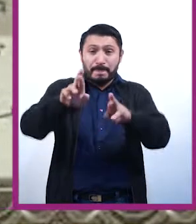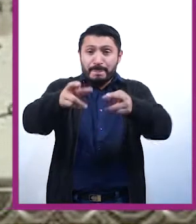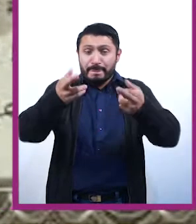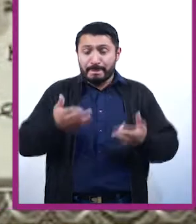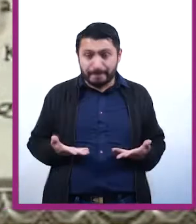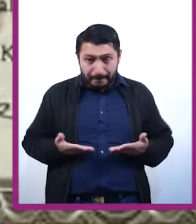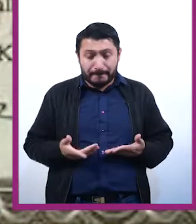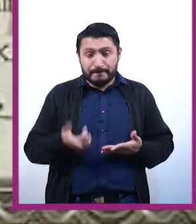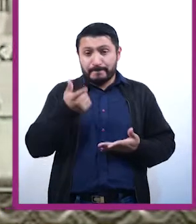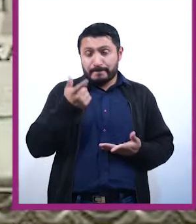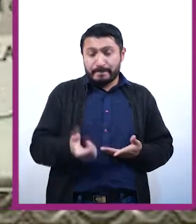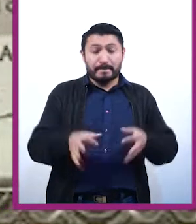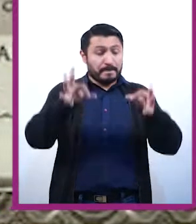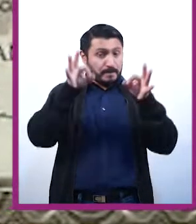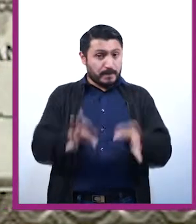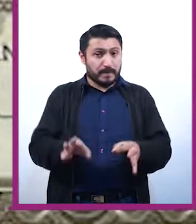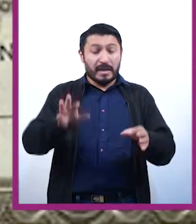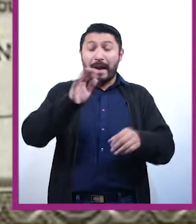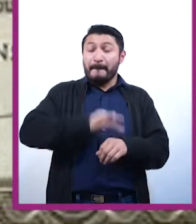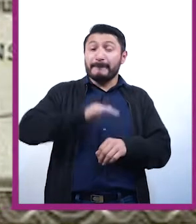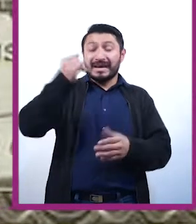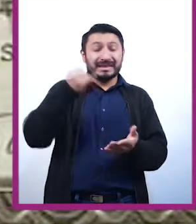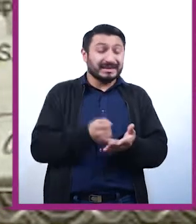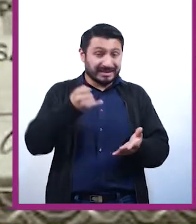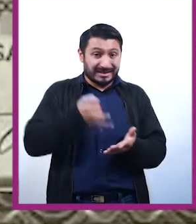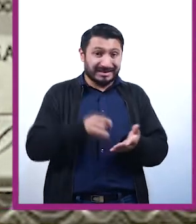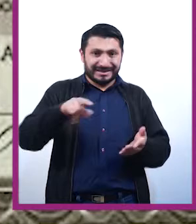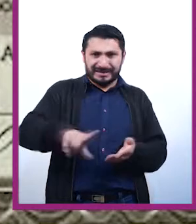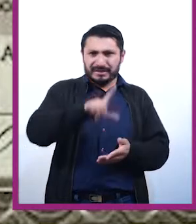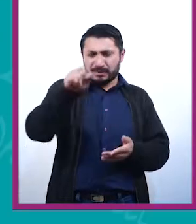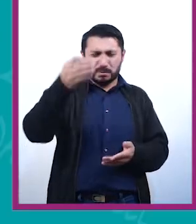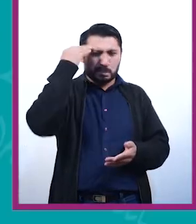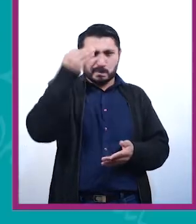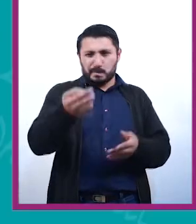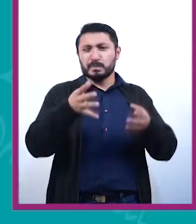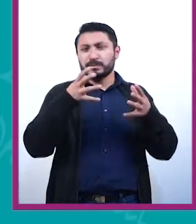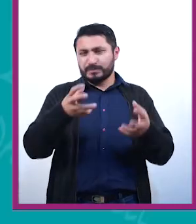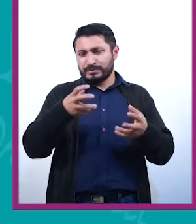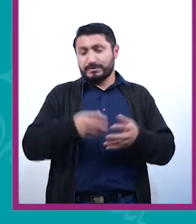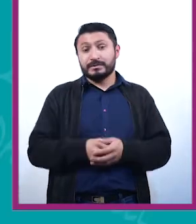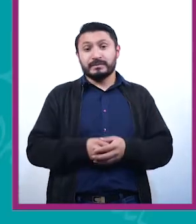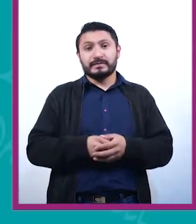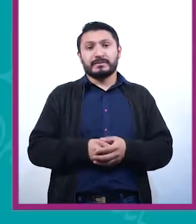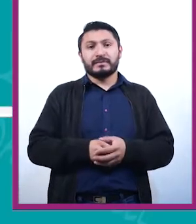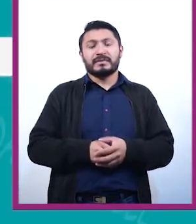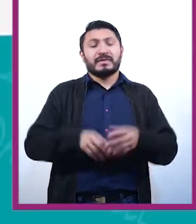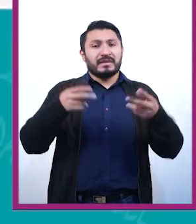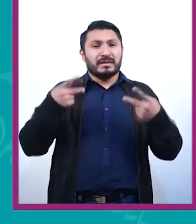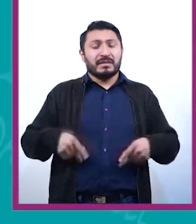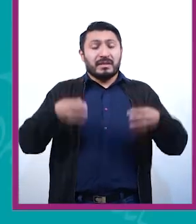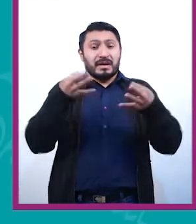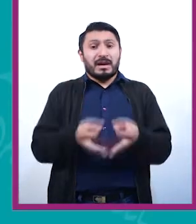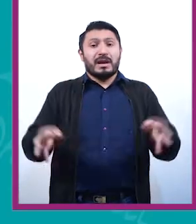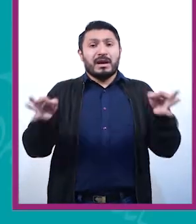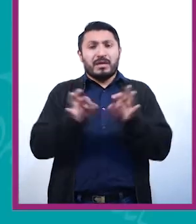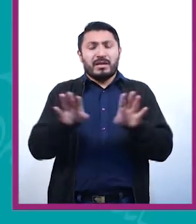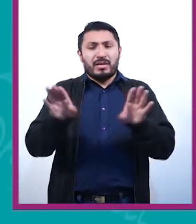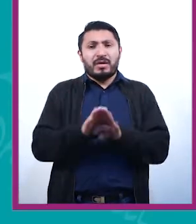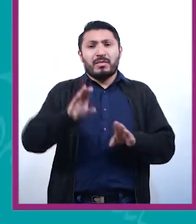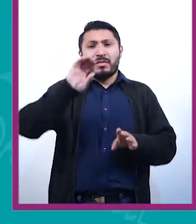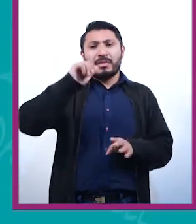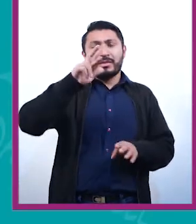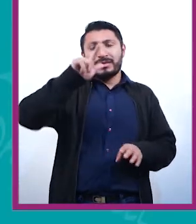a cambio de recibir su dinero íntegro, más los respectivos intereses después de un cierto tiempo. Grandes figuras